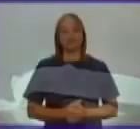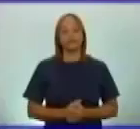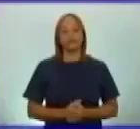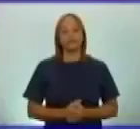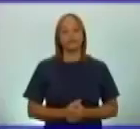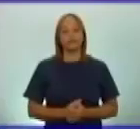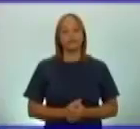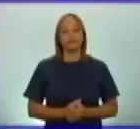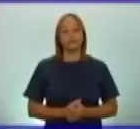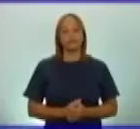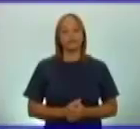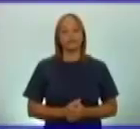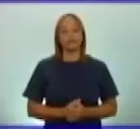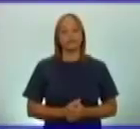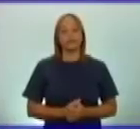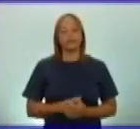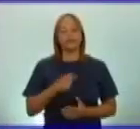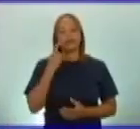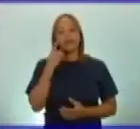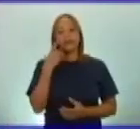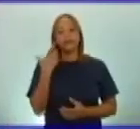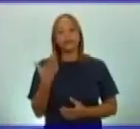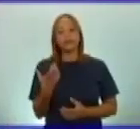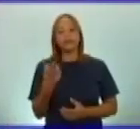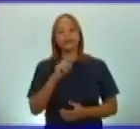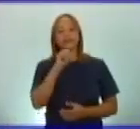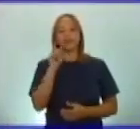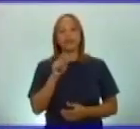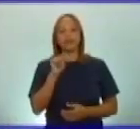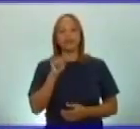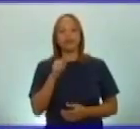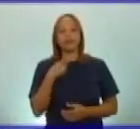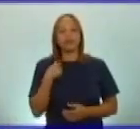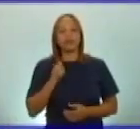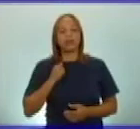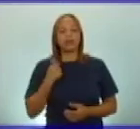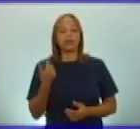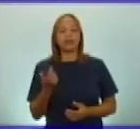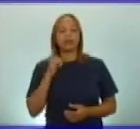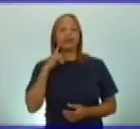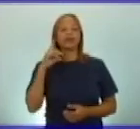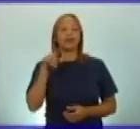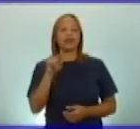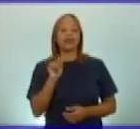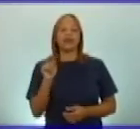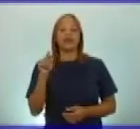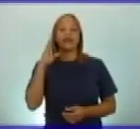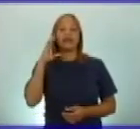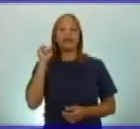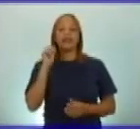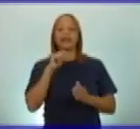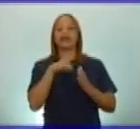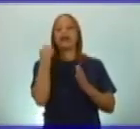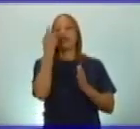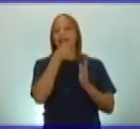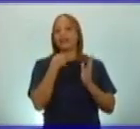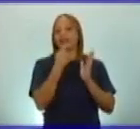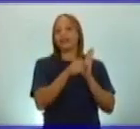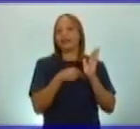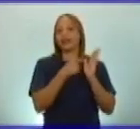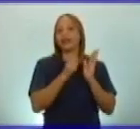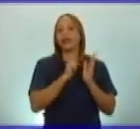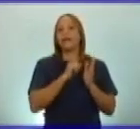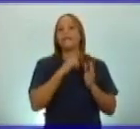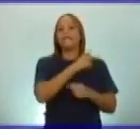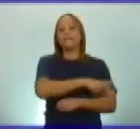Fíjense, estudiantes, importante en esta pregunta, lo que queremos es que usted entienda, primero que caracterice los países vencedores. En